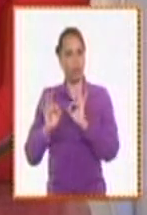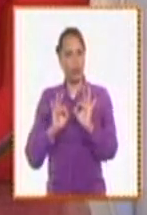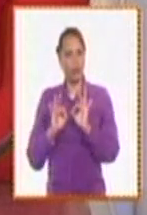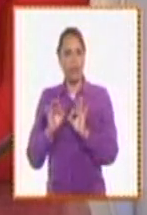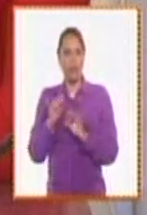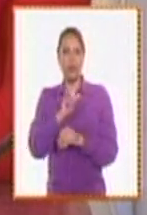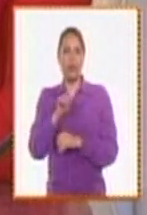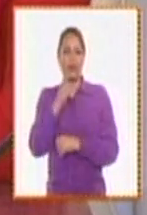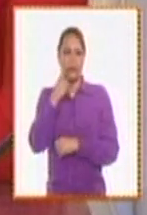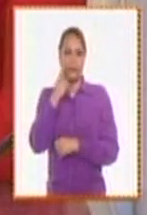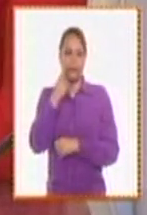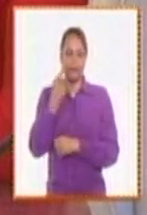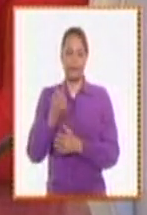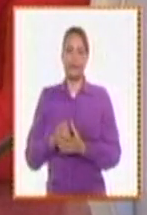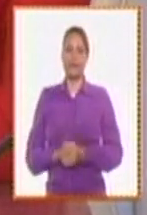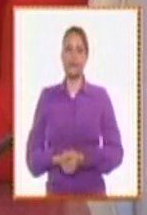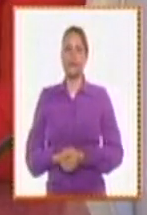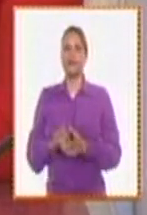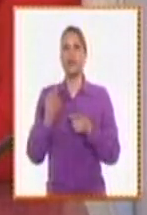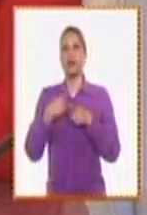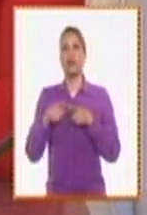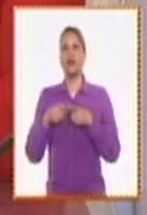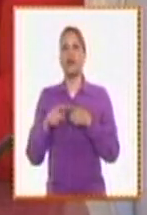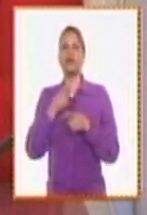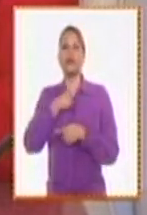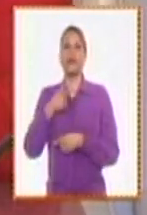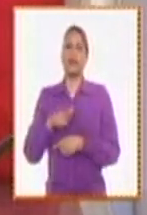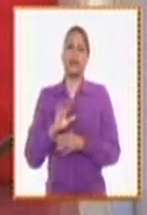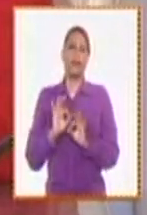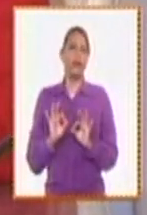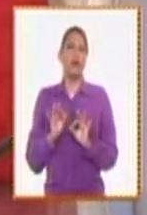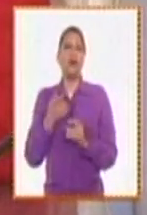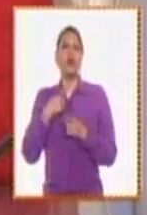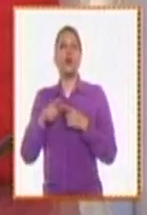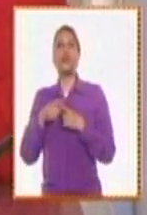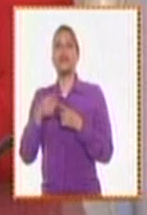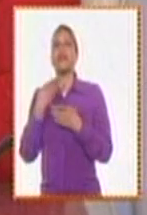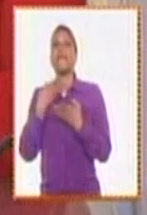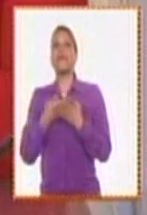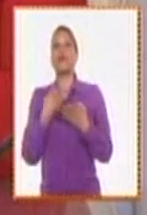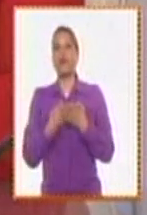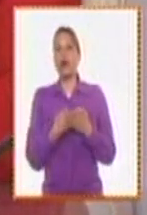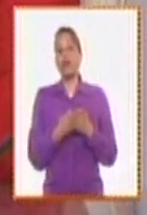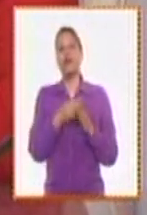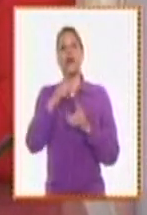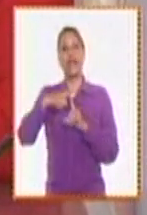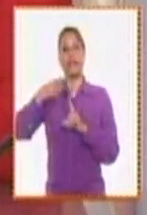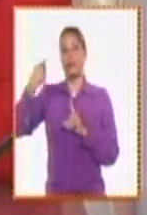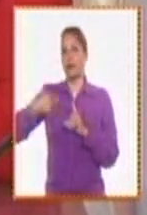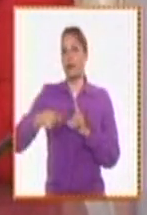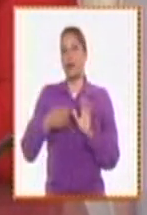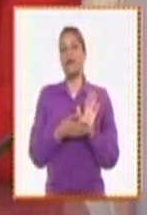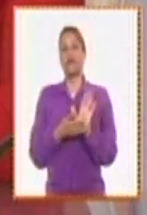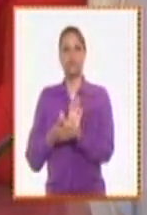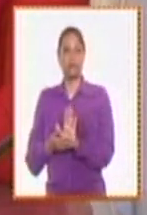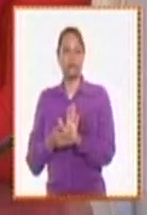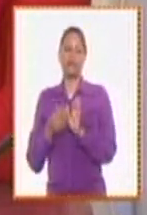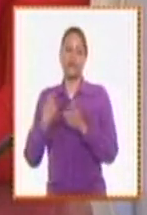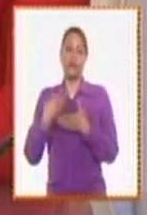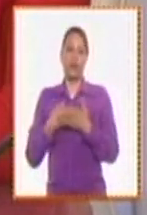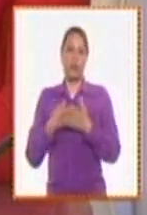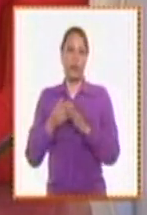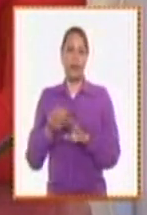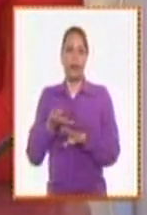demás circunstancias que rodean el hecho. Lógicamente estas cosas tienen que ser probadas en el acto del juicio oral y después entonces argumentadas en la sentencia.